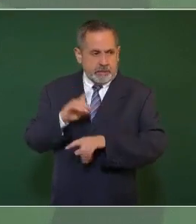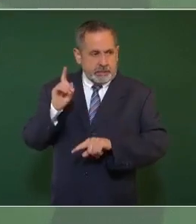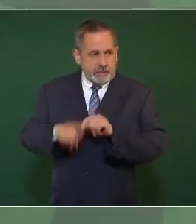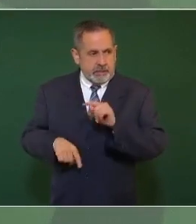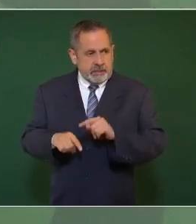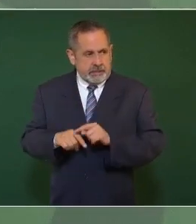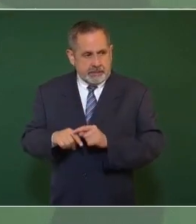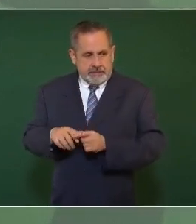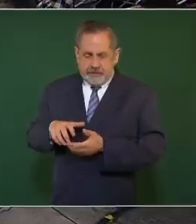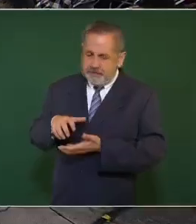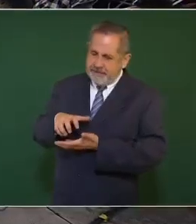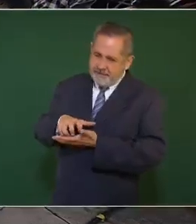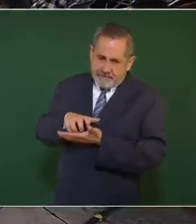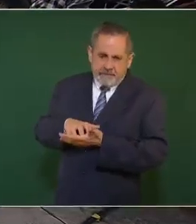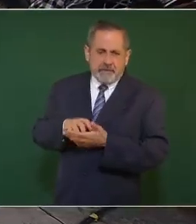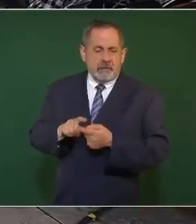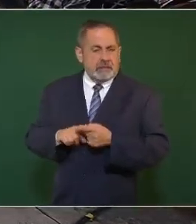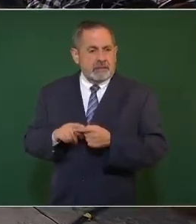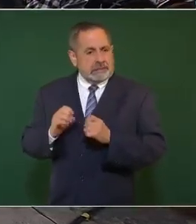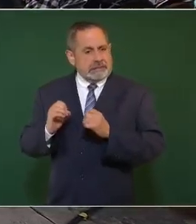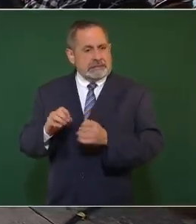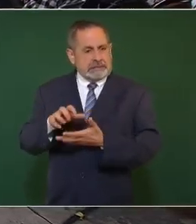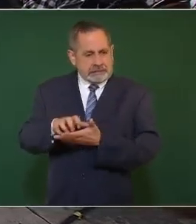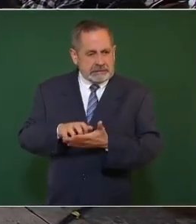corrupción cero,